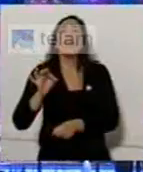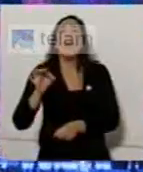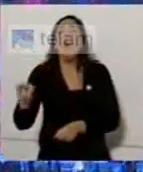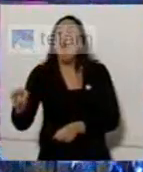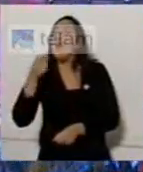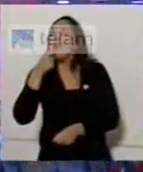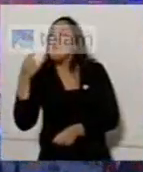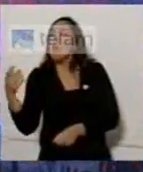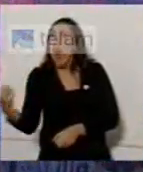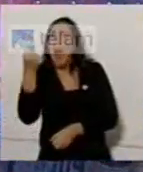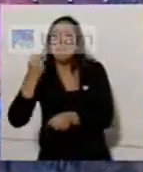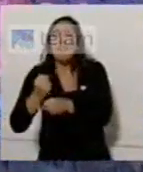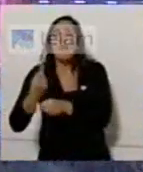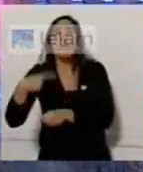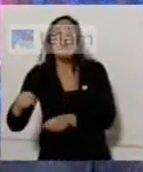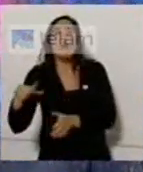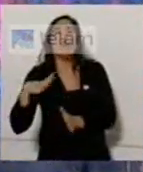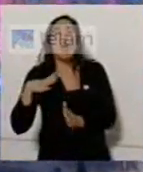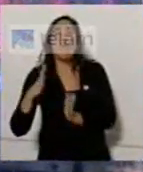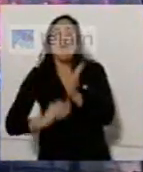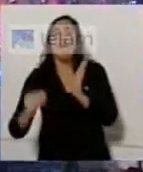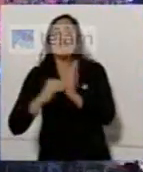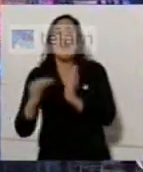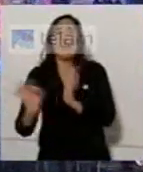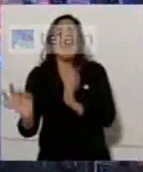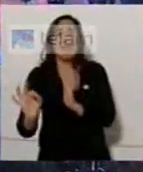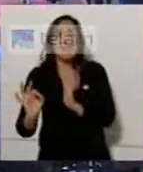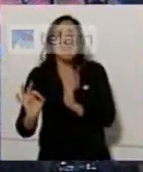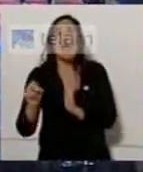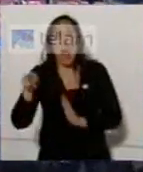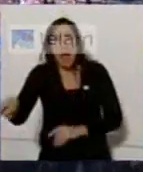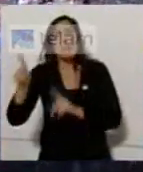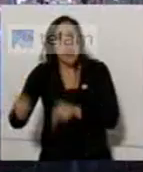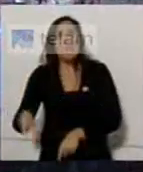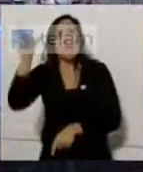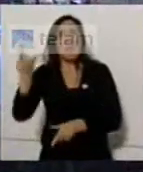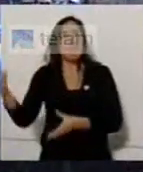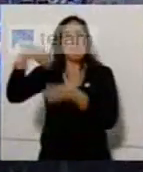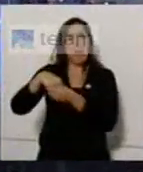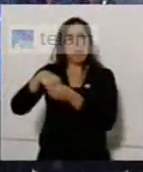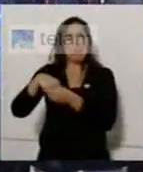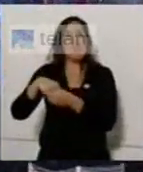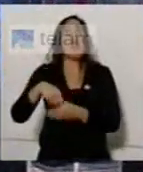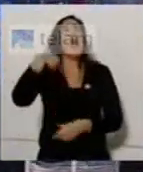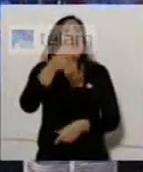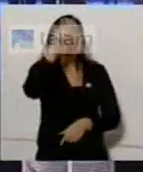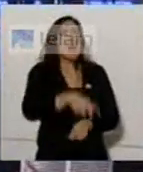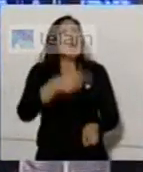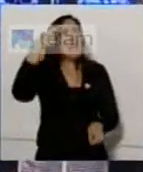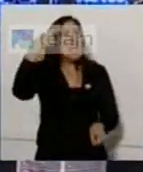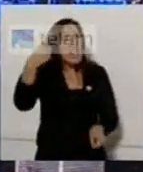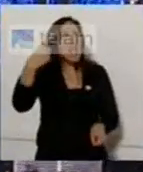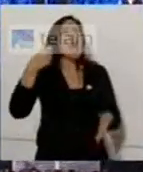esté registrado. La patria es el que todavía tiene y lucha y trabaja